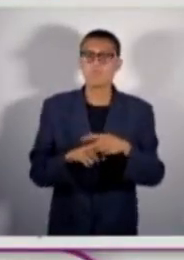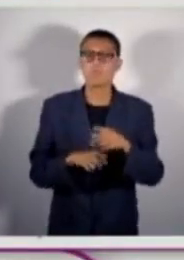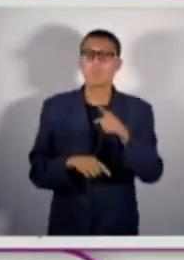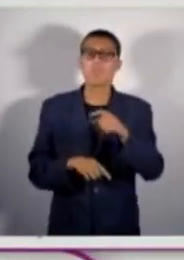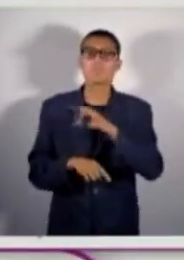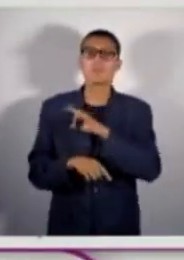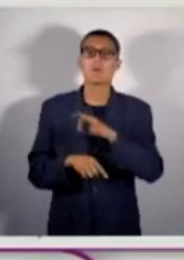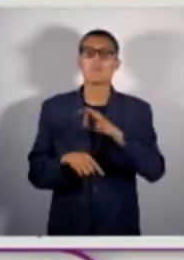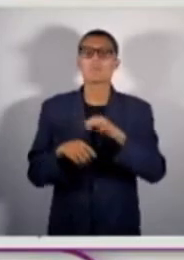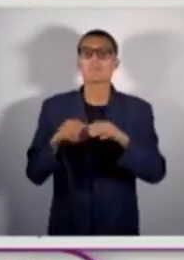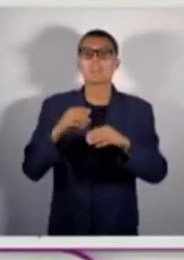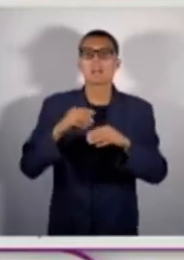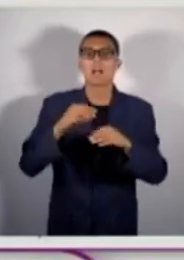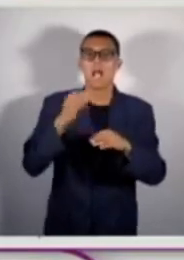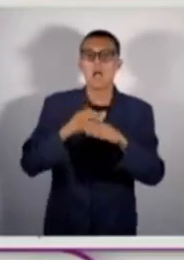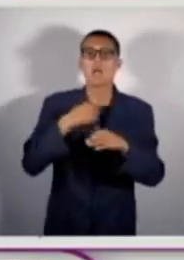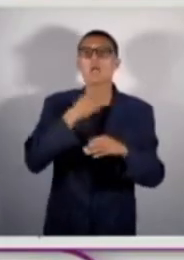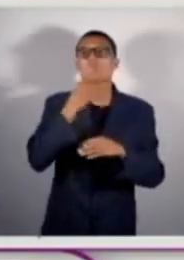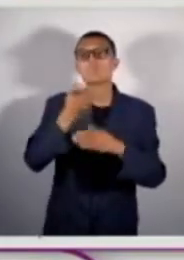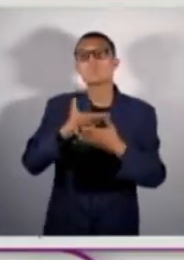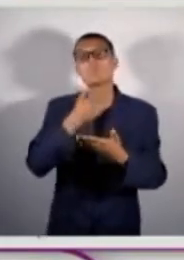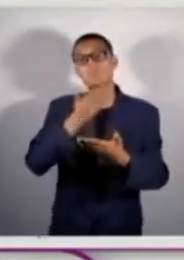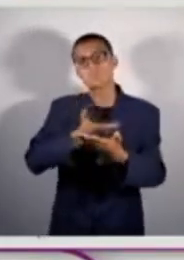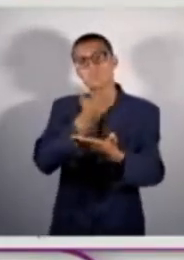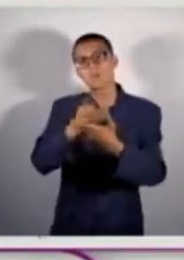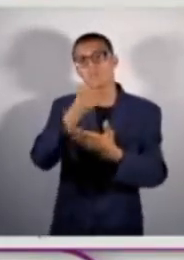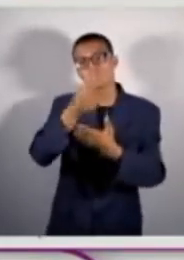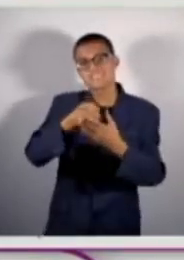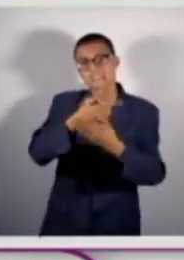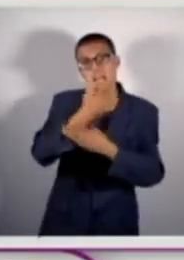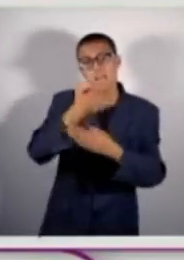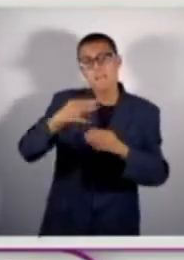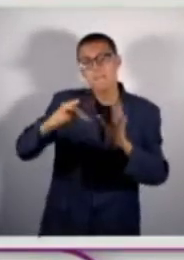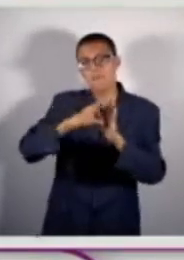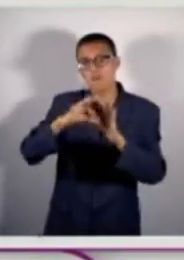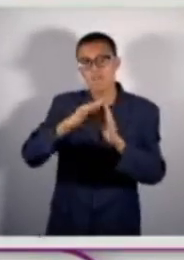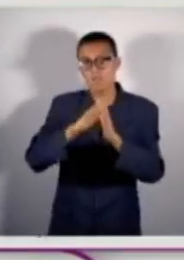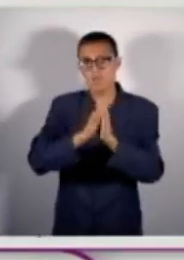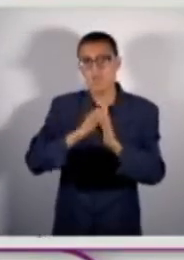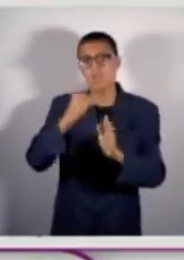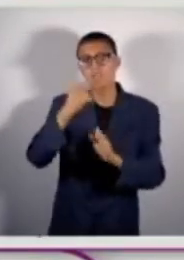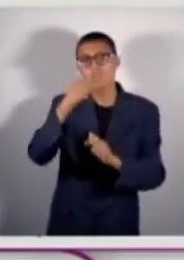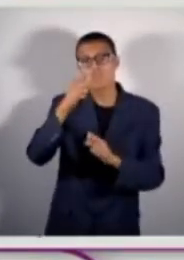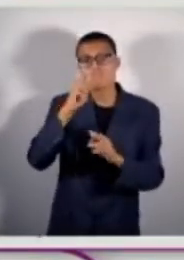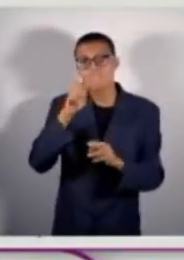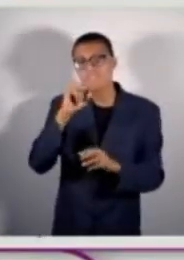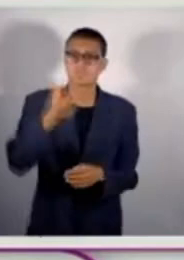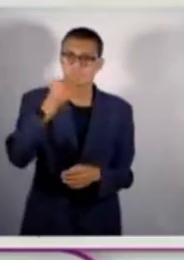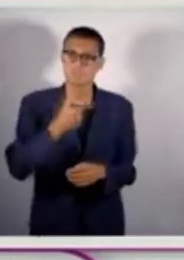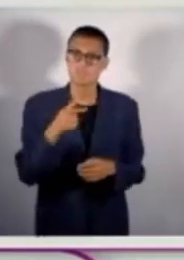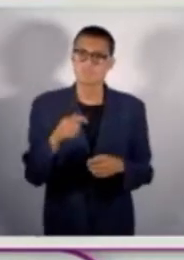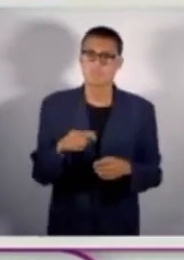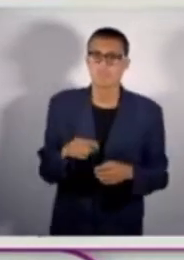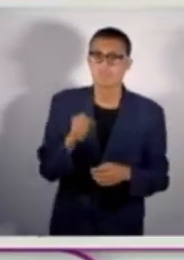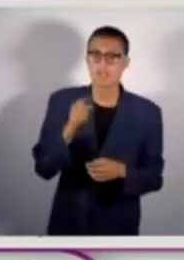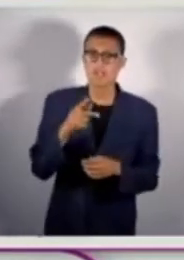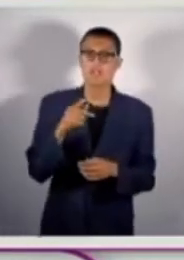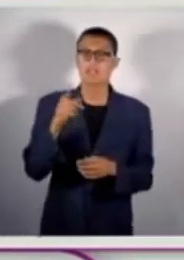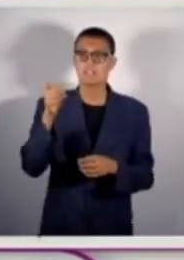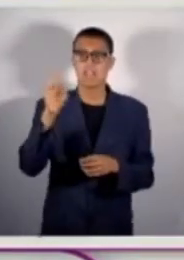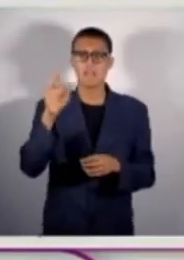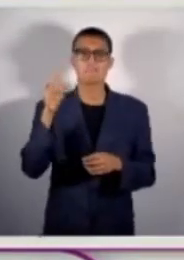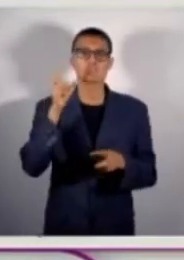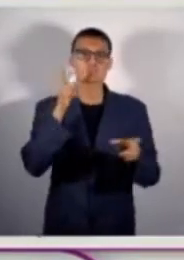de la campaña, te digo, sal y vota y ayúdanos a materializar la visión que quieres y cambiémosle de color a León. Tú ya escuchaste a